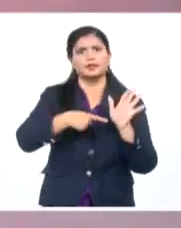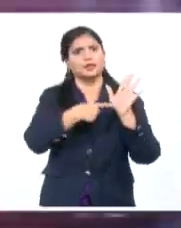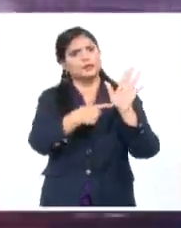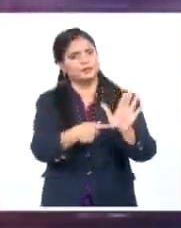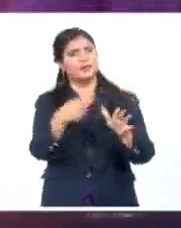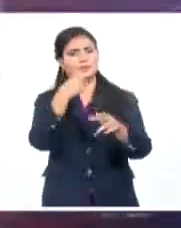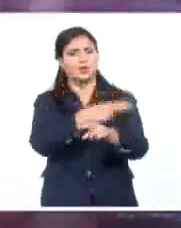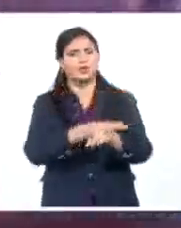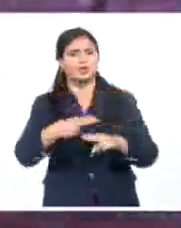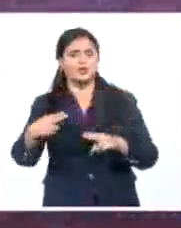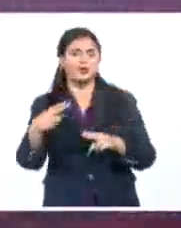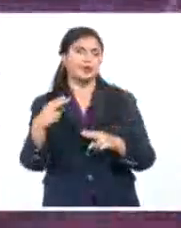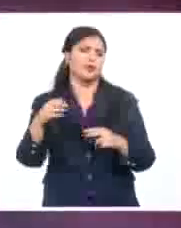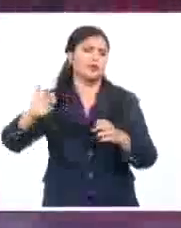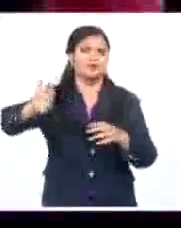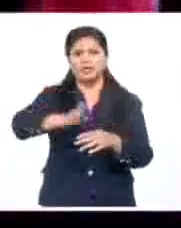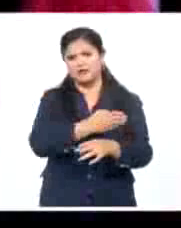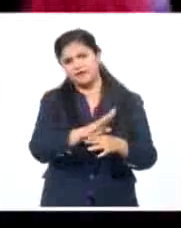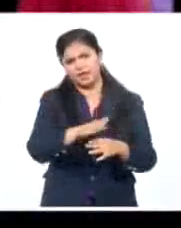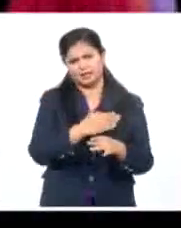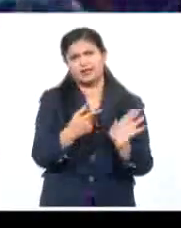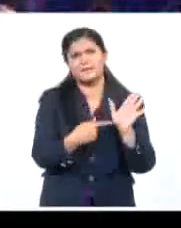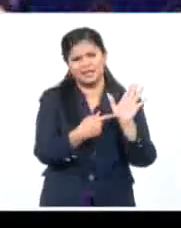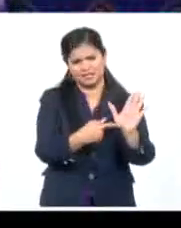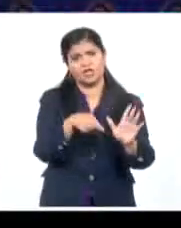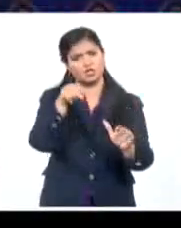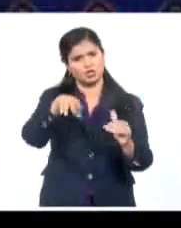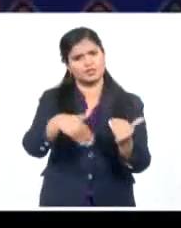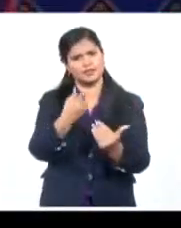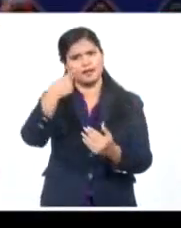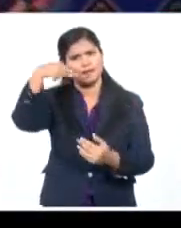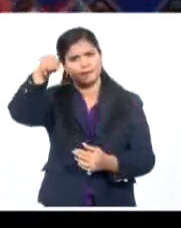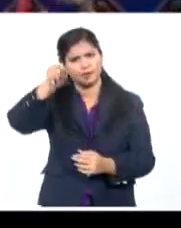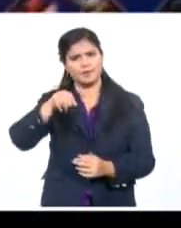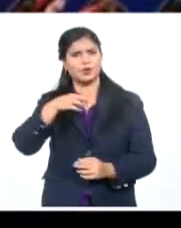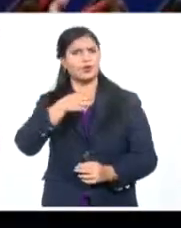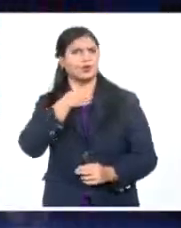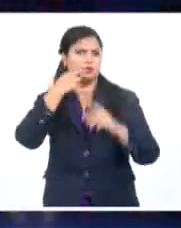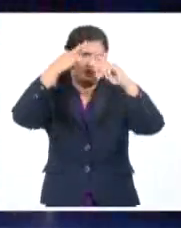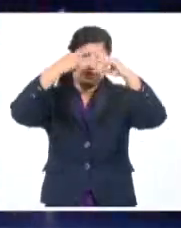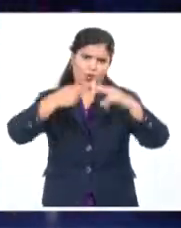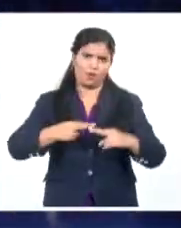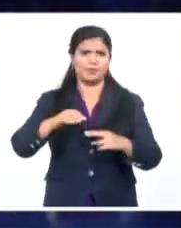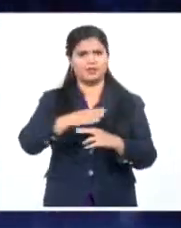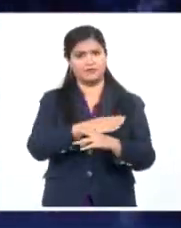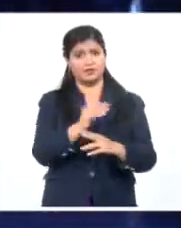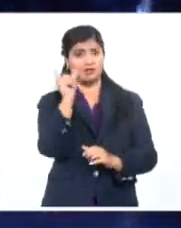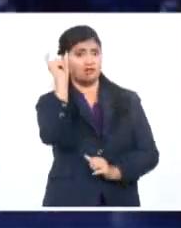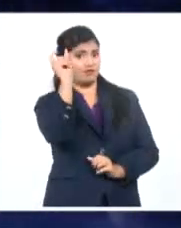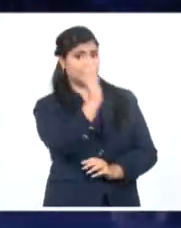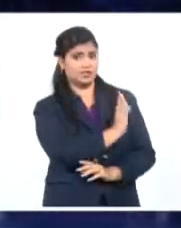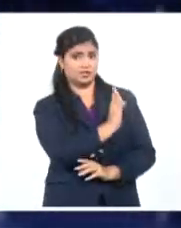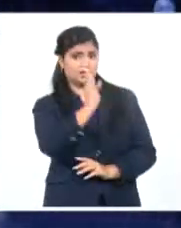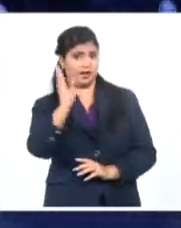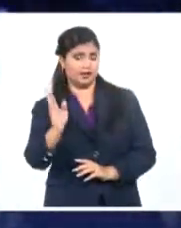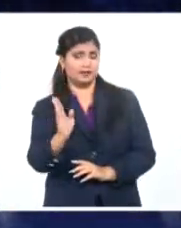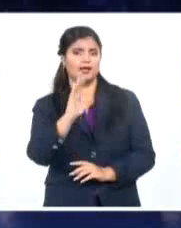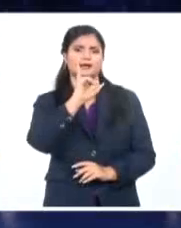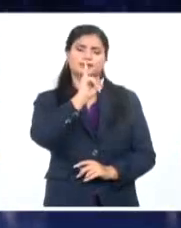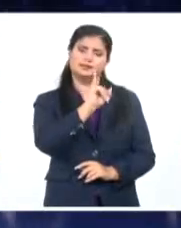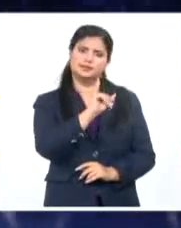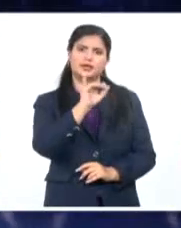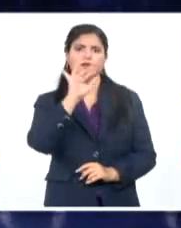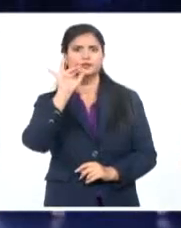Giselle copelia Don Quijote y el lago de los cisnes entre otras el programa se extenderá a los días 6